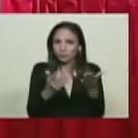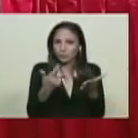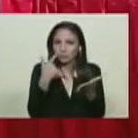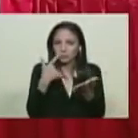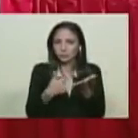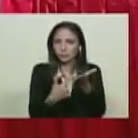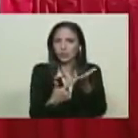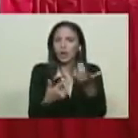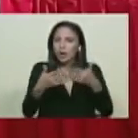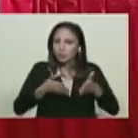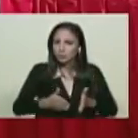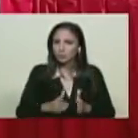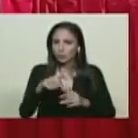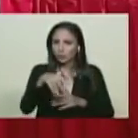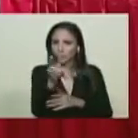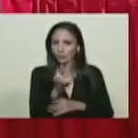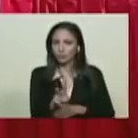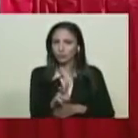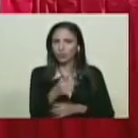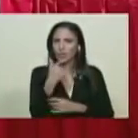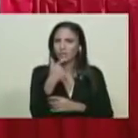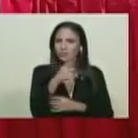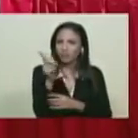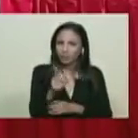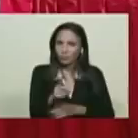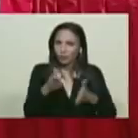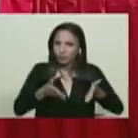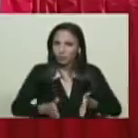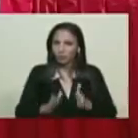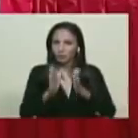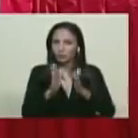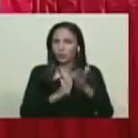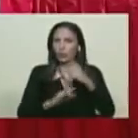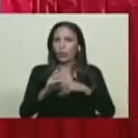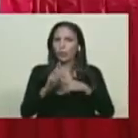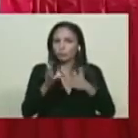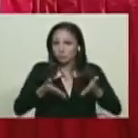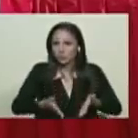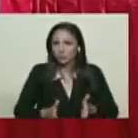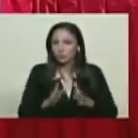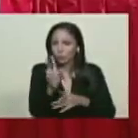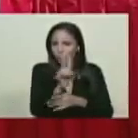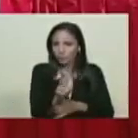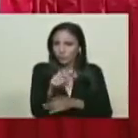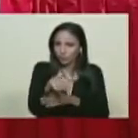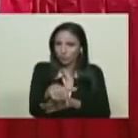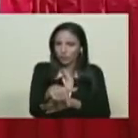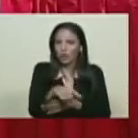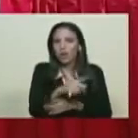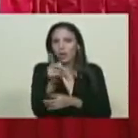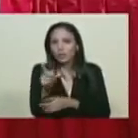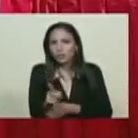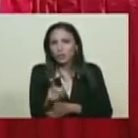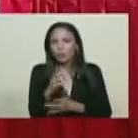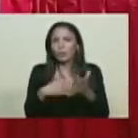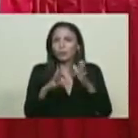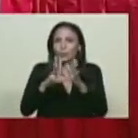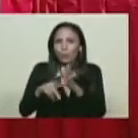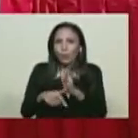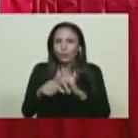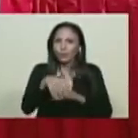aunque son nacidos en Venezuela y tienen ciudadanía de nacimiento venezolana y cometieron